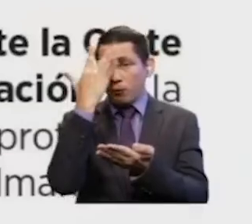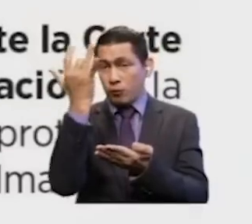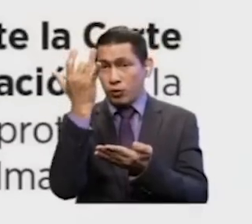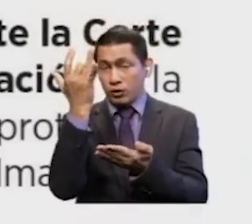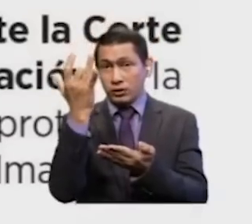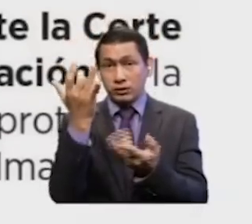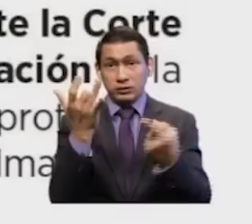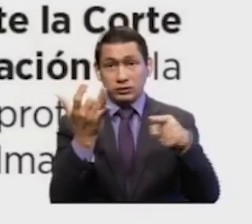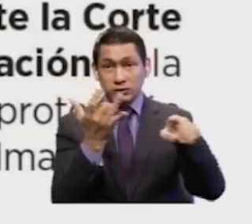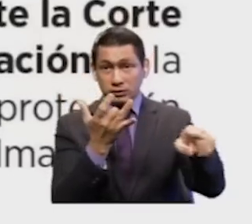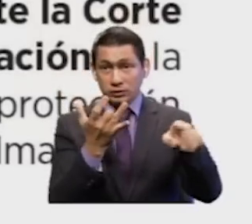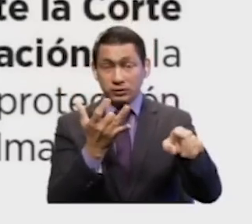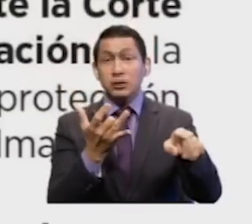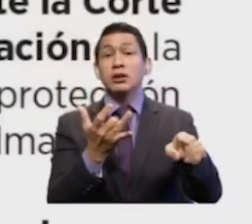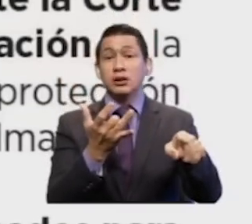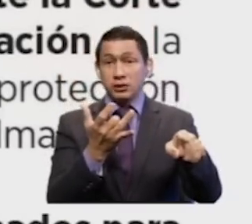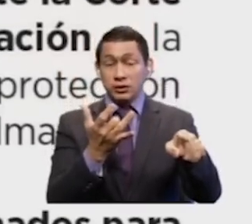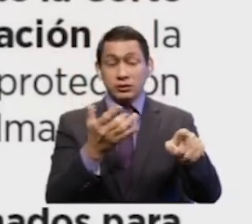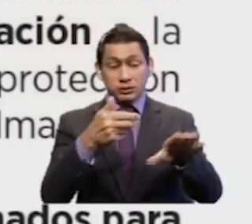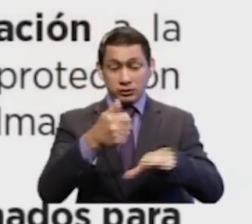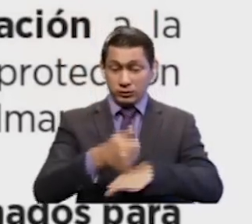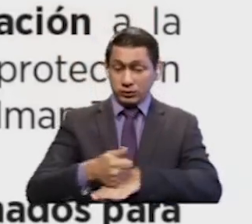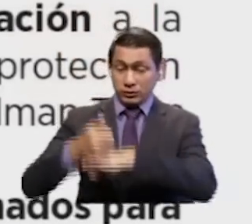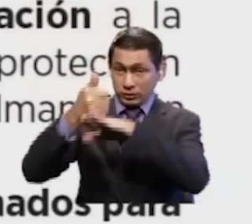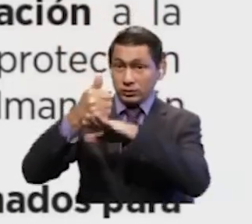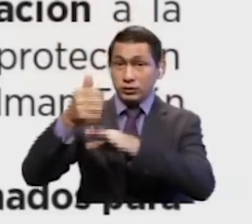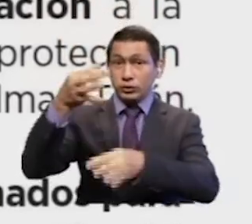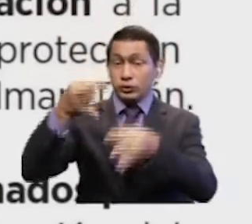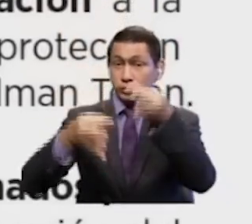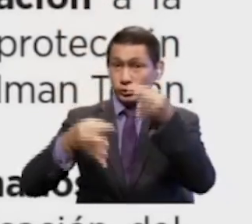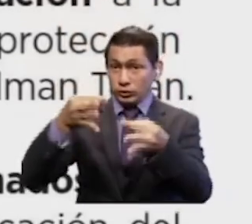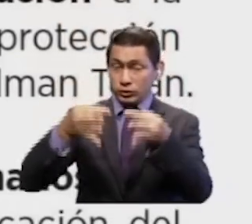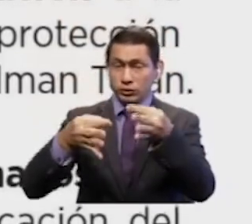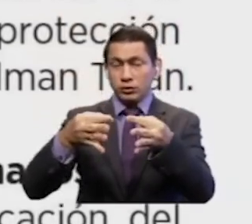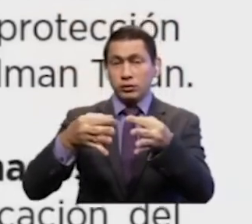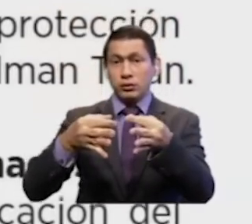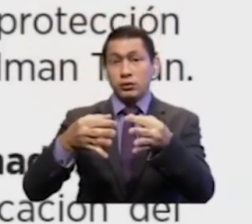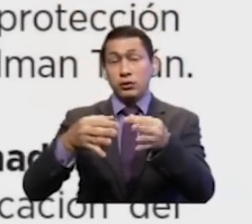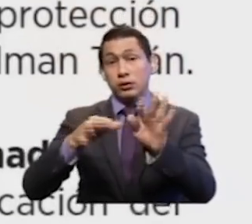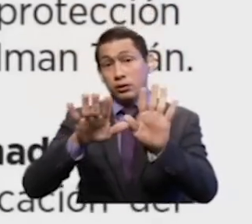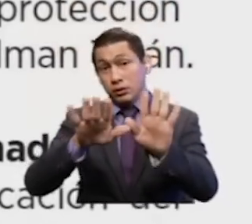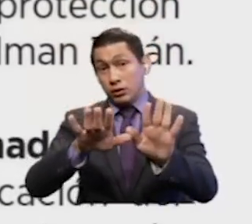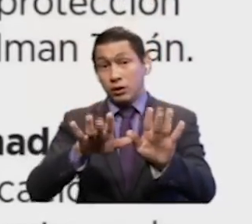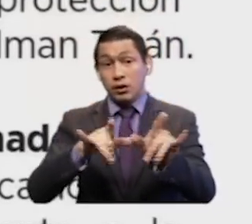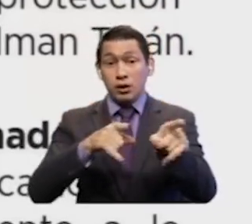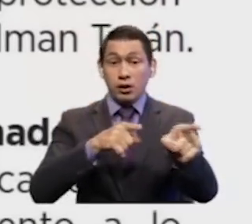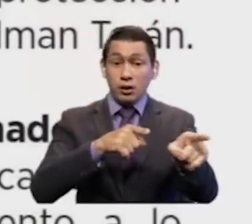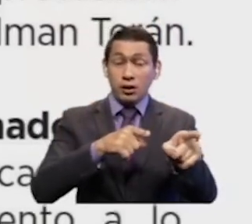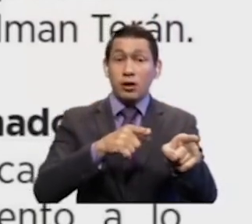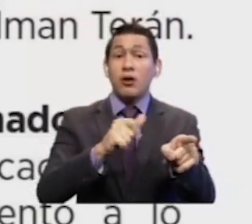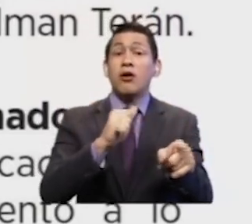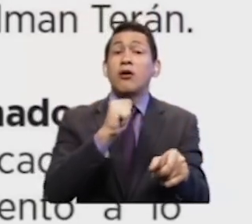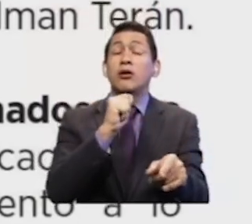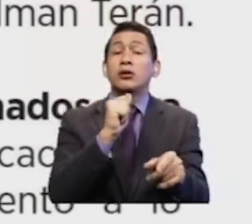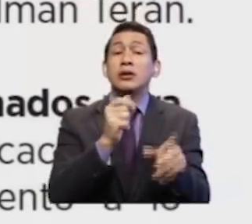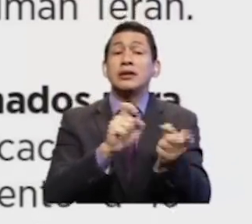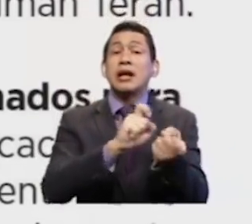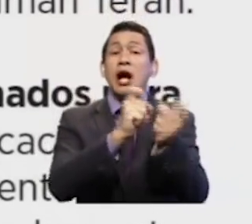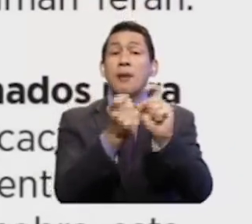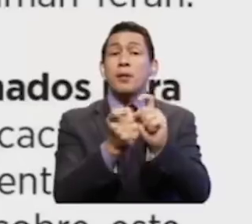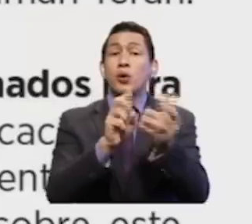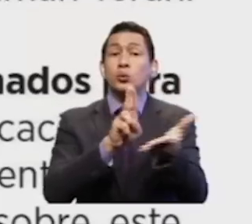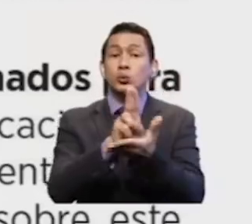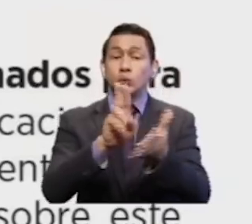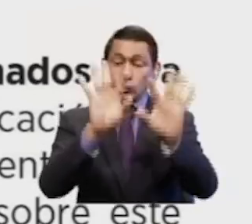del titular del Consejo de la Judicatura de judicializar y, según dijo, politizar el manejo de las finanzas públicas. En